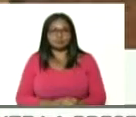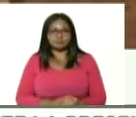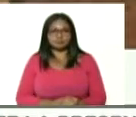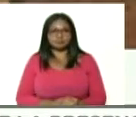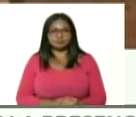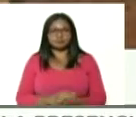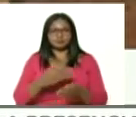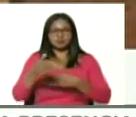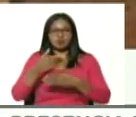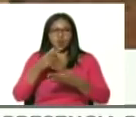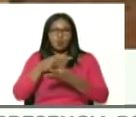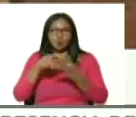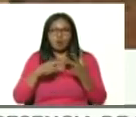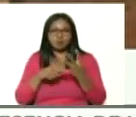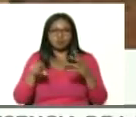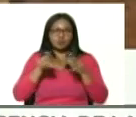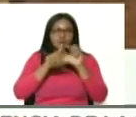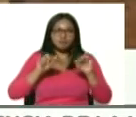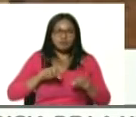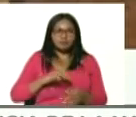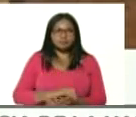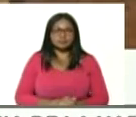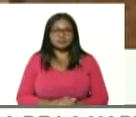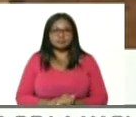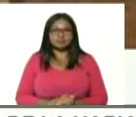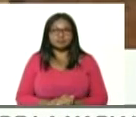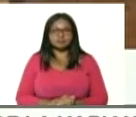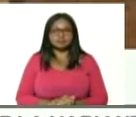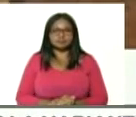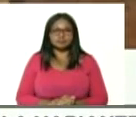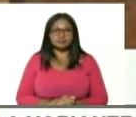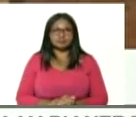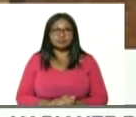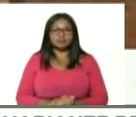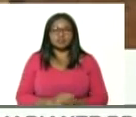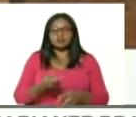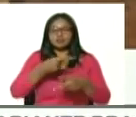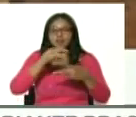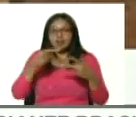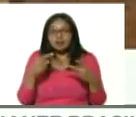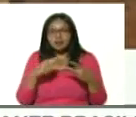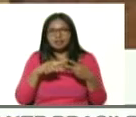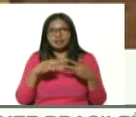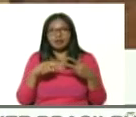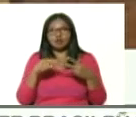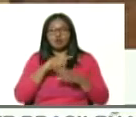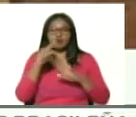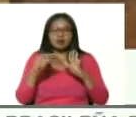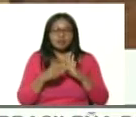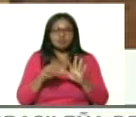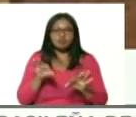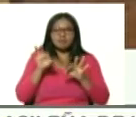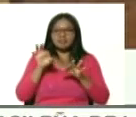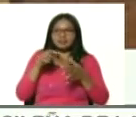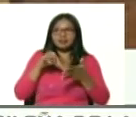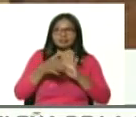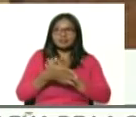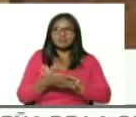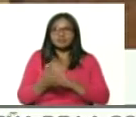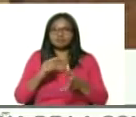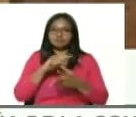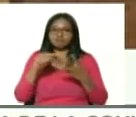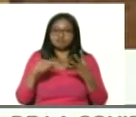Combina cuatro categorías: la abstracción, la generalidad, lo concreto y lo particular. ¿Qué les parece el